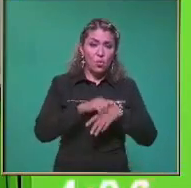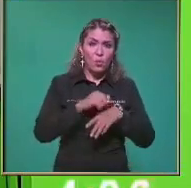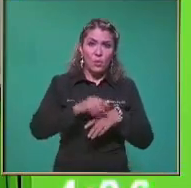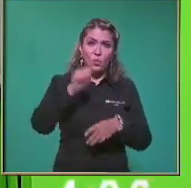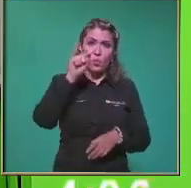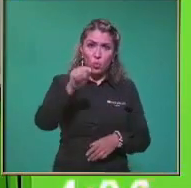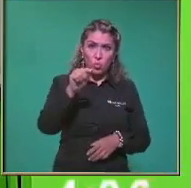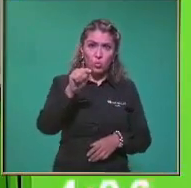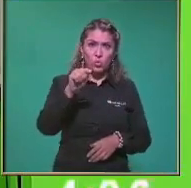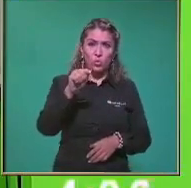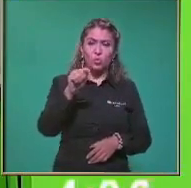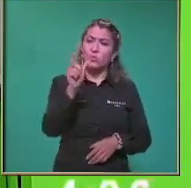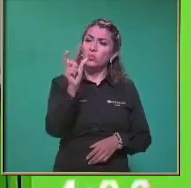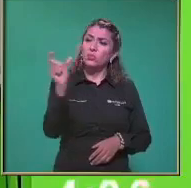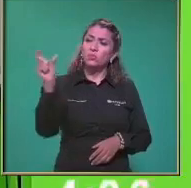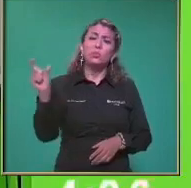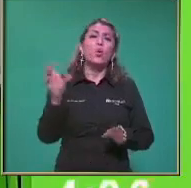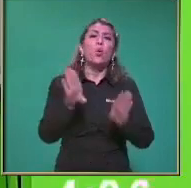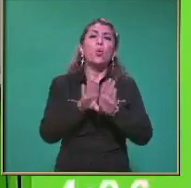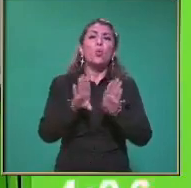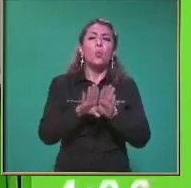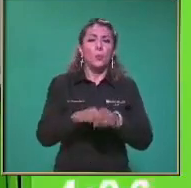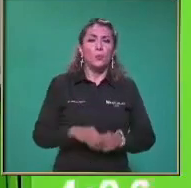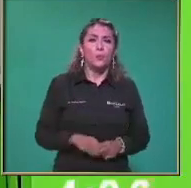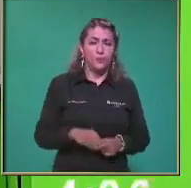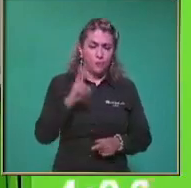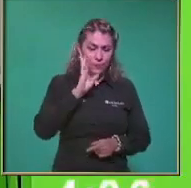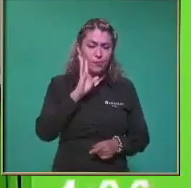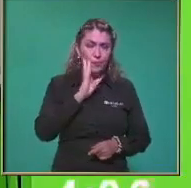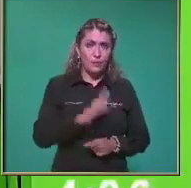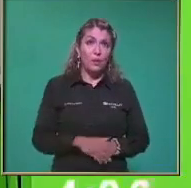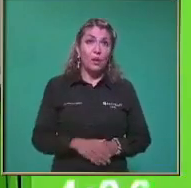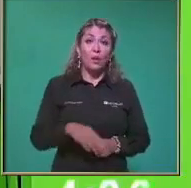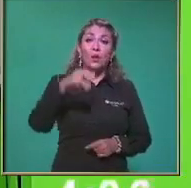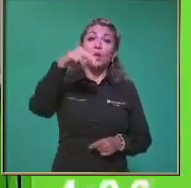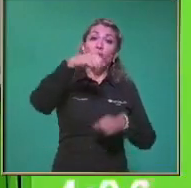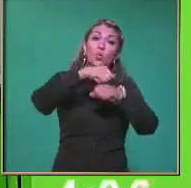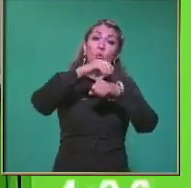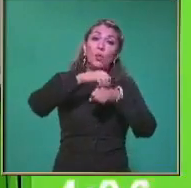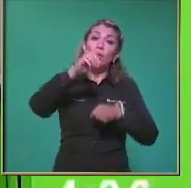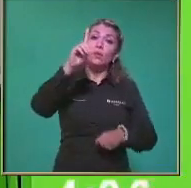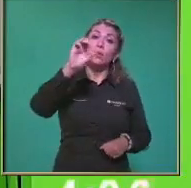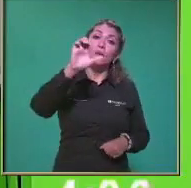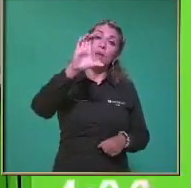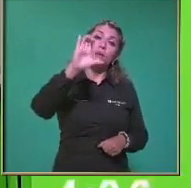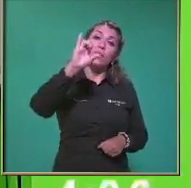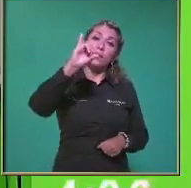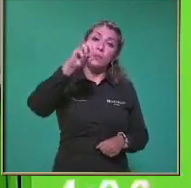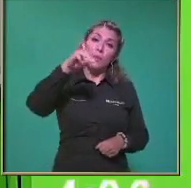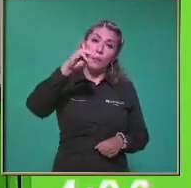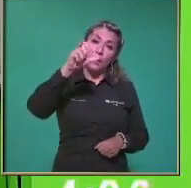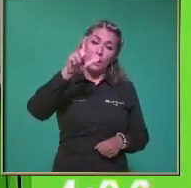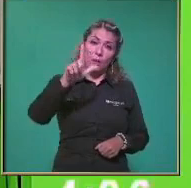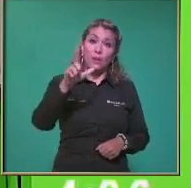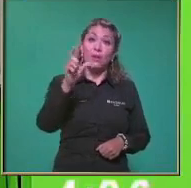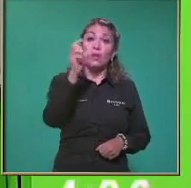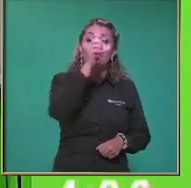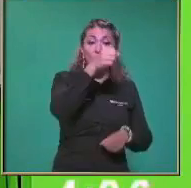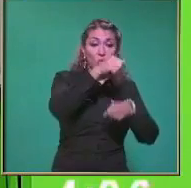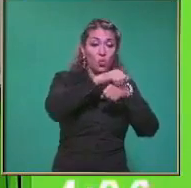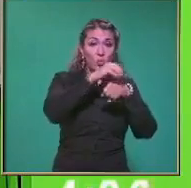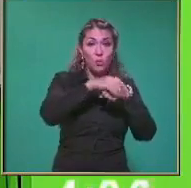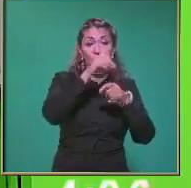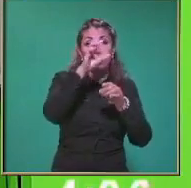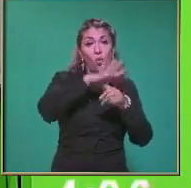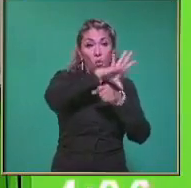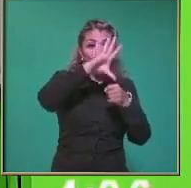compuesto? Vamos a ver si es cierto que lo sabemos. Un número decimal es una expresión numérica formada por una parte entera